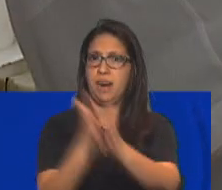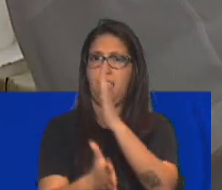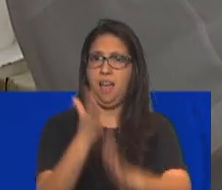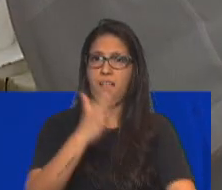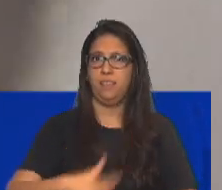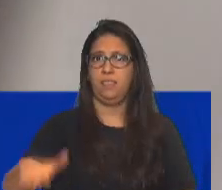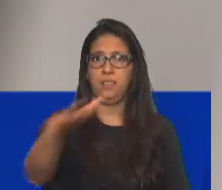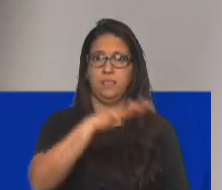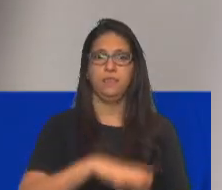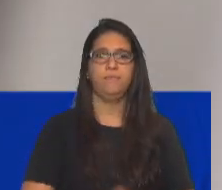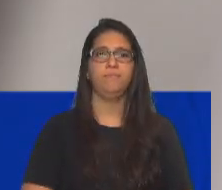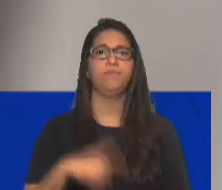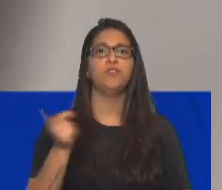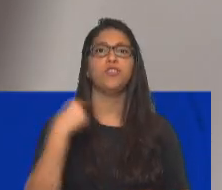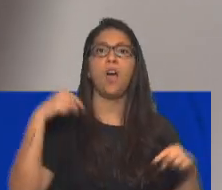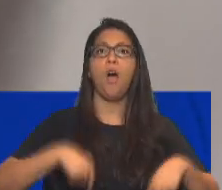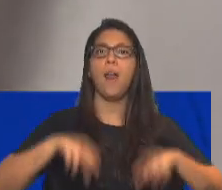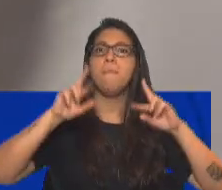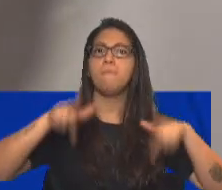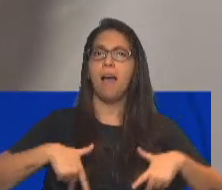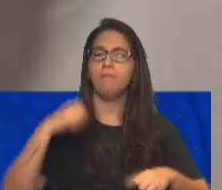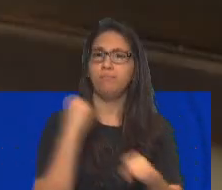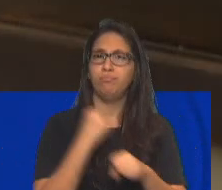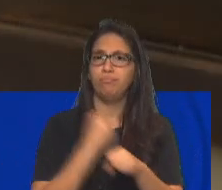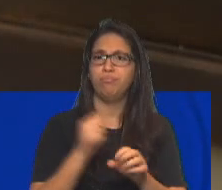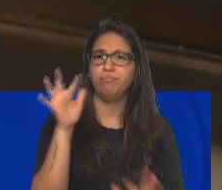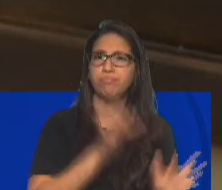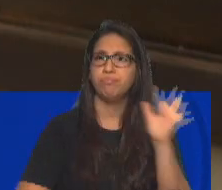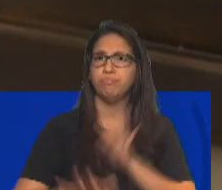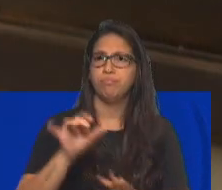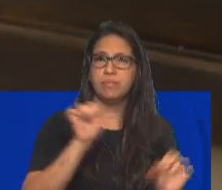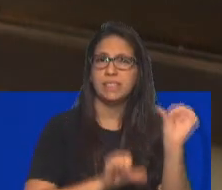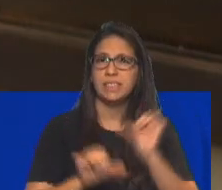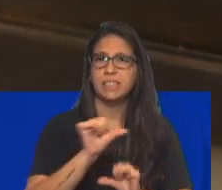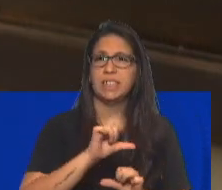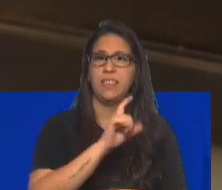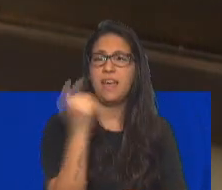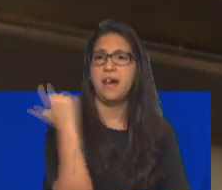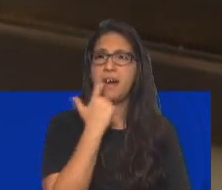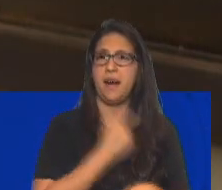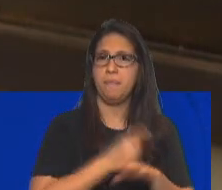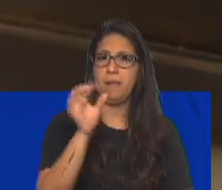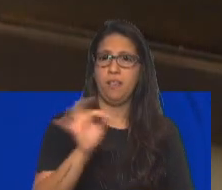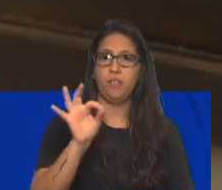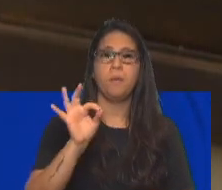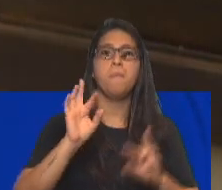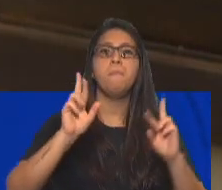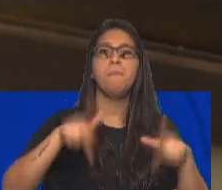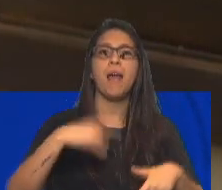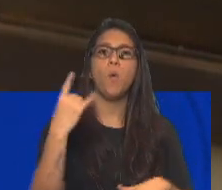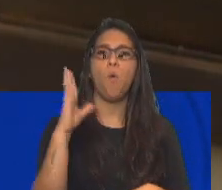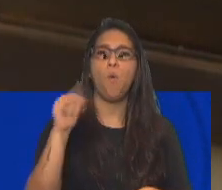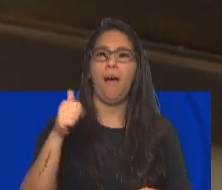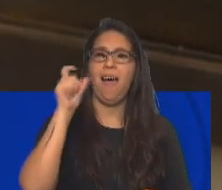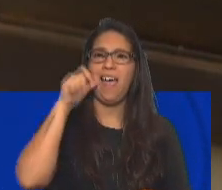población. Nos encontramos ahora en plena tarea de la preparación de repelentes como parte del programa UBA en Acción. Esto ya